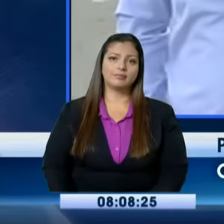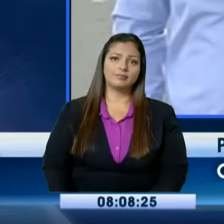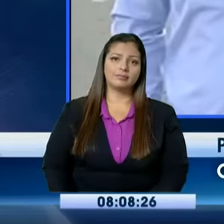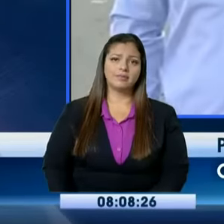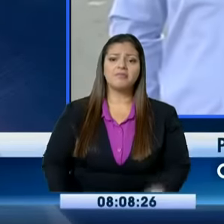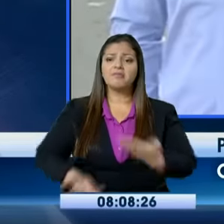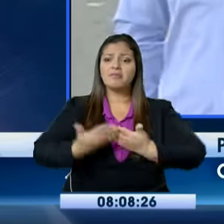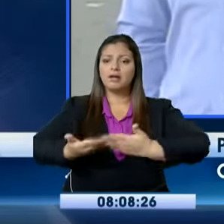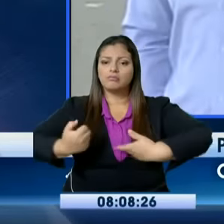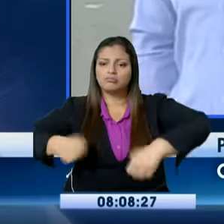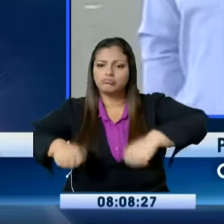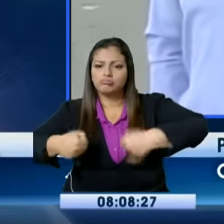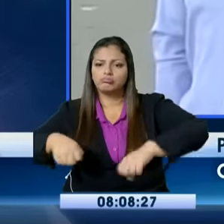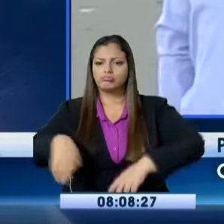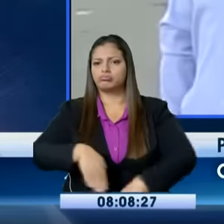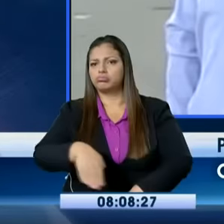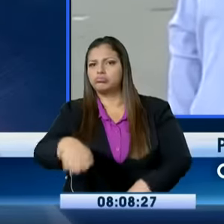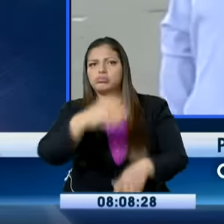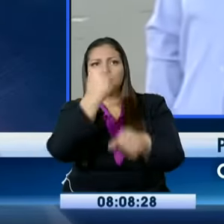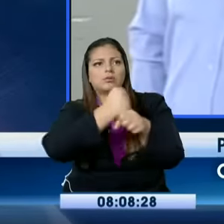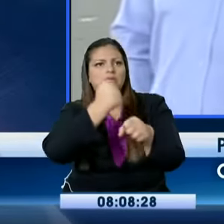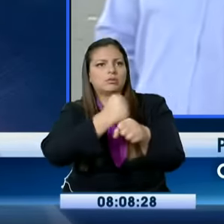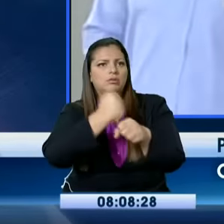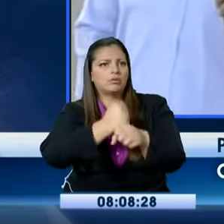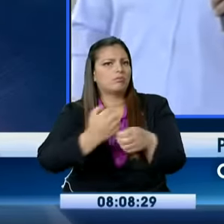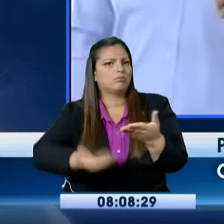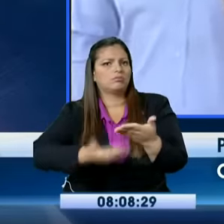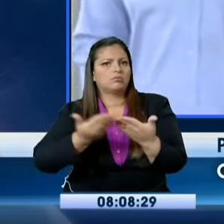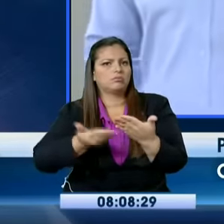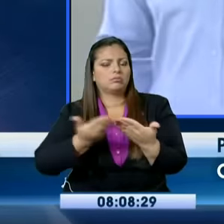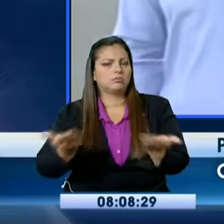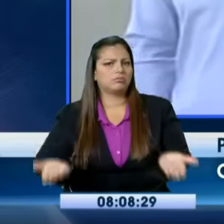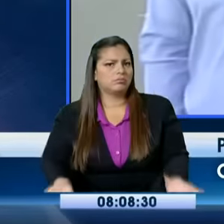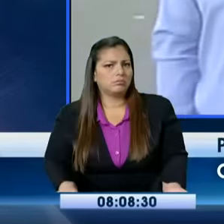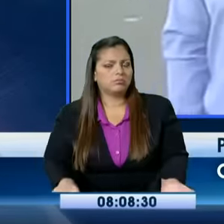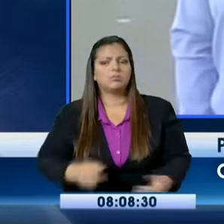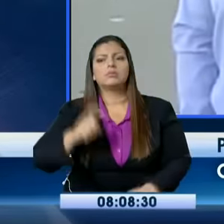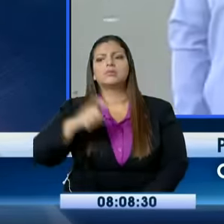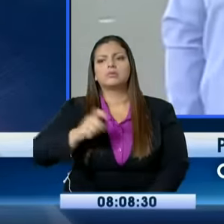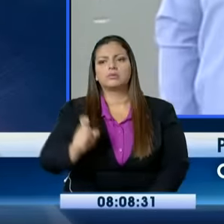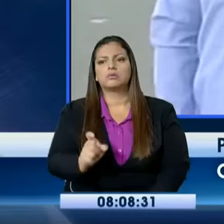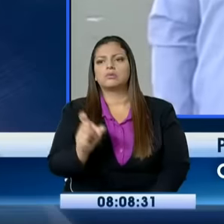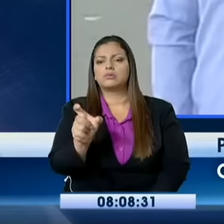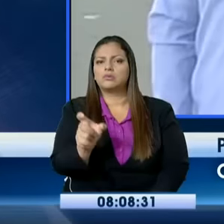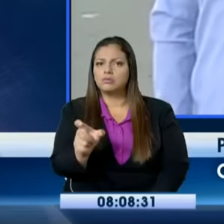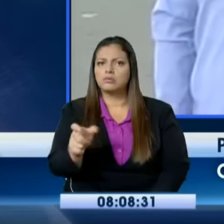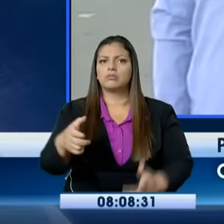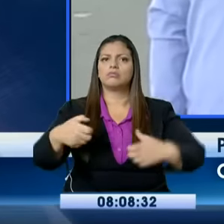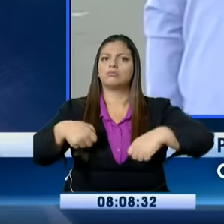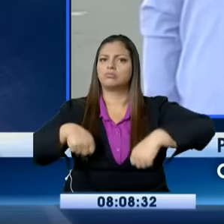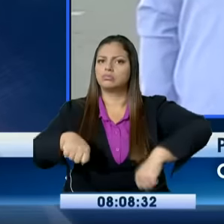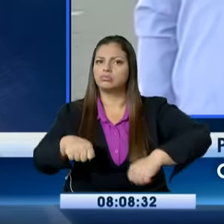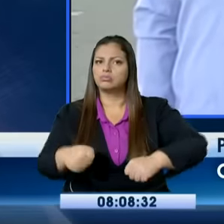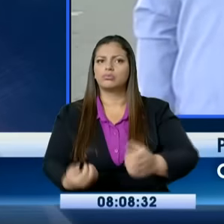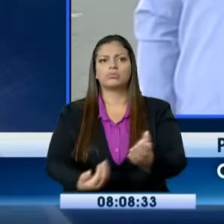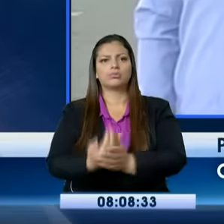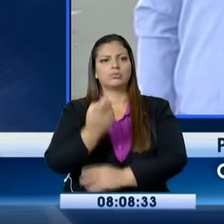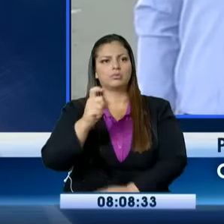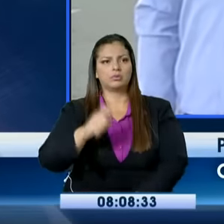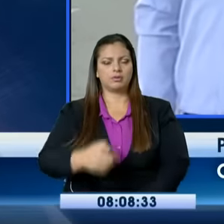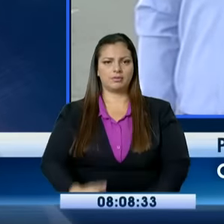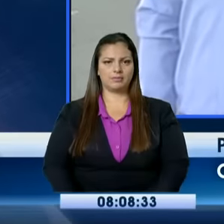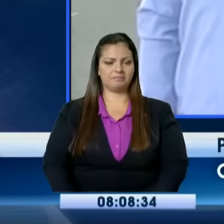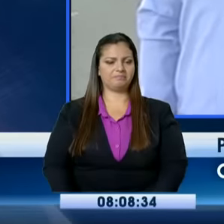Porque trabajas con el carro, pues. Exactamente. Y después vienen los reclamos cuando... Exactamente, Enrique, es facilito. Tú trabajas